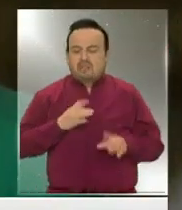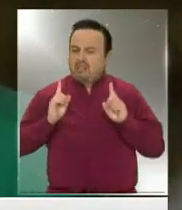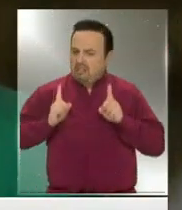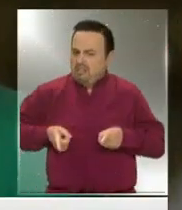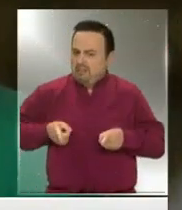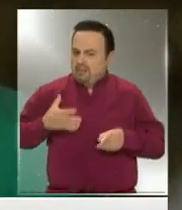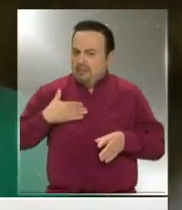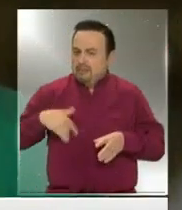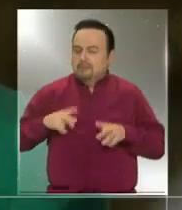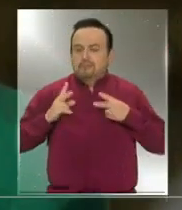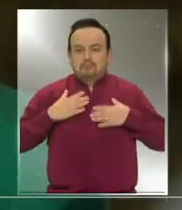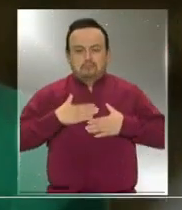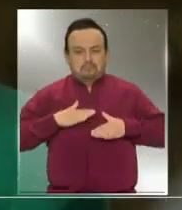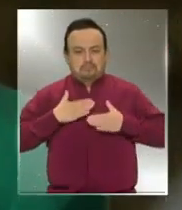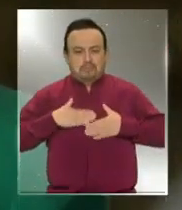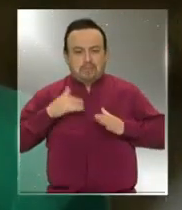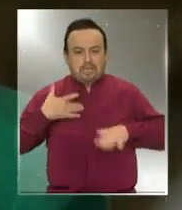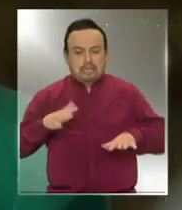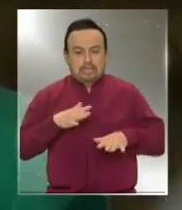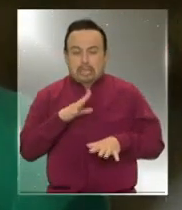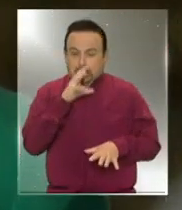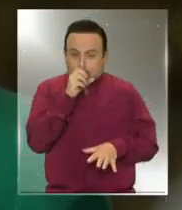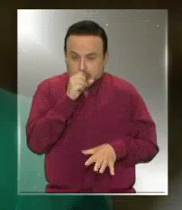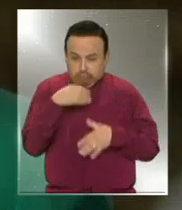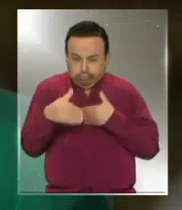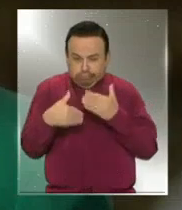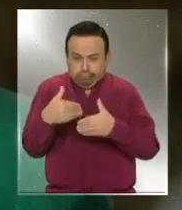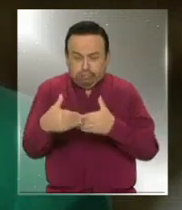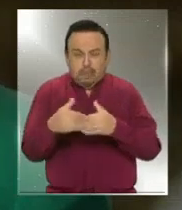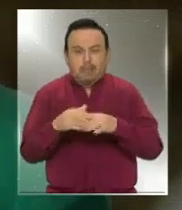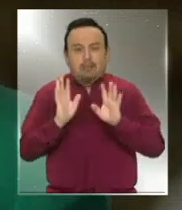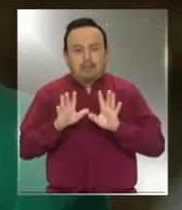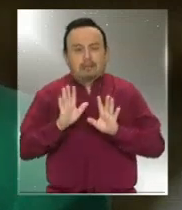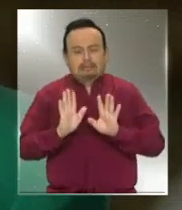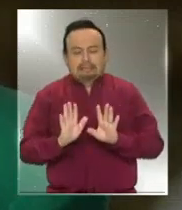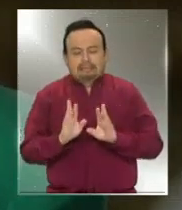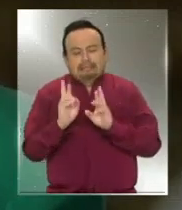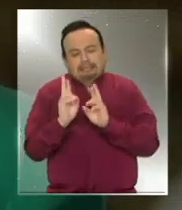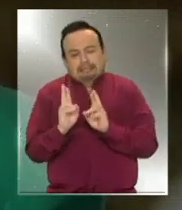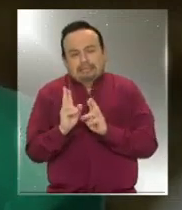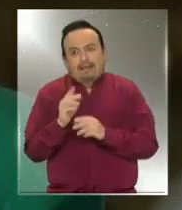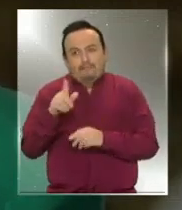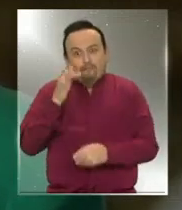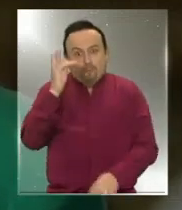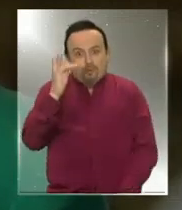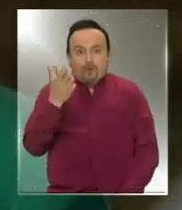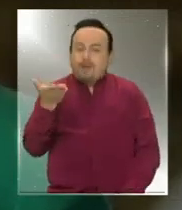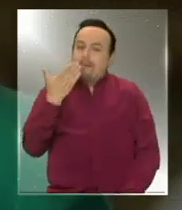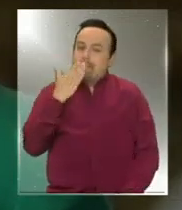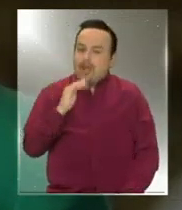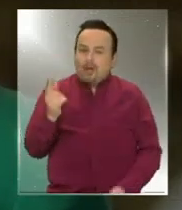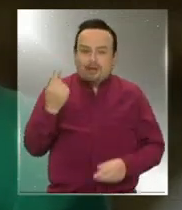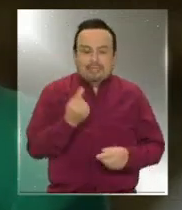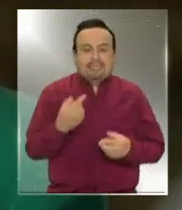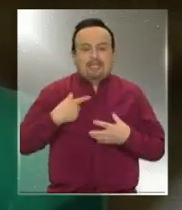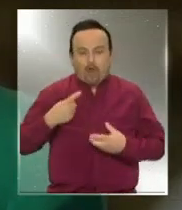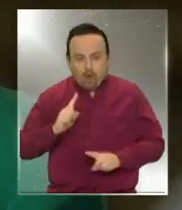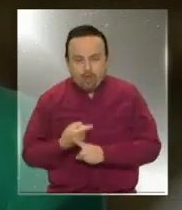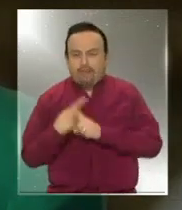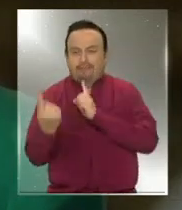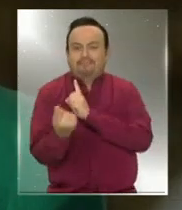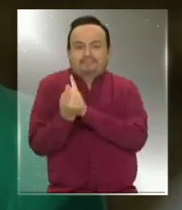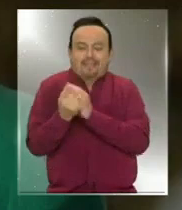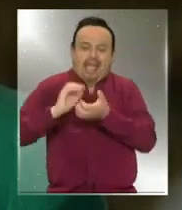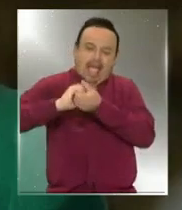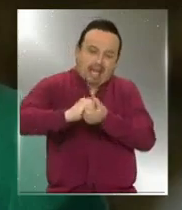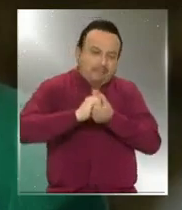de que si bien aún nos queda más por soportar, volverán mejores días. Estaremos con nuestros amigos nuevamente.